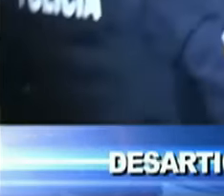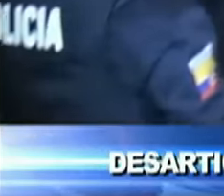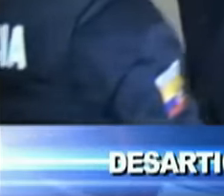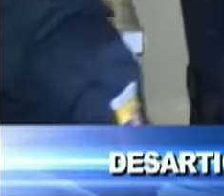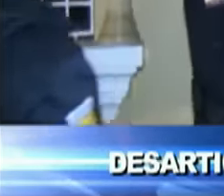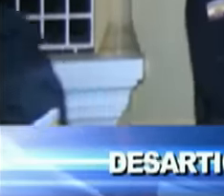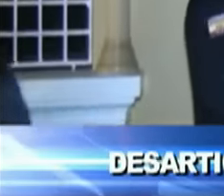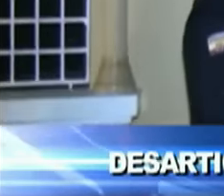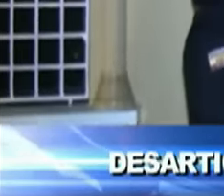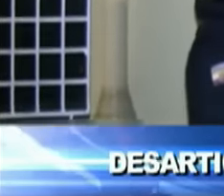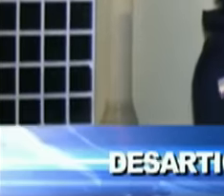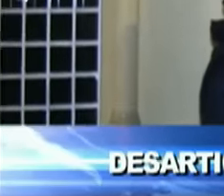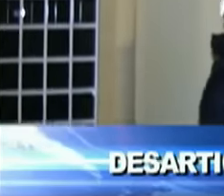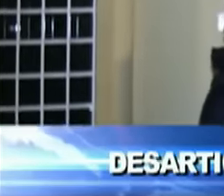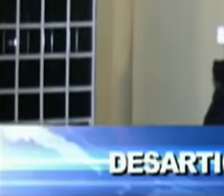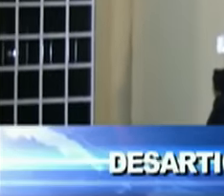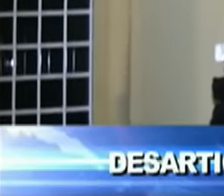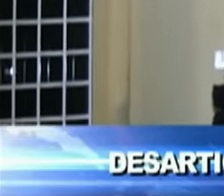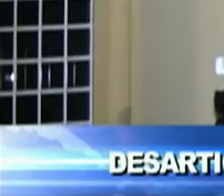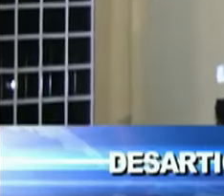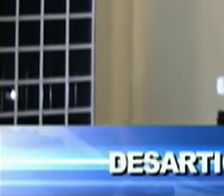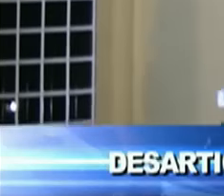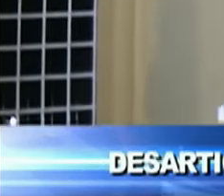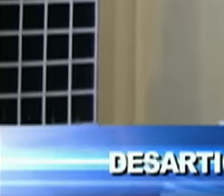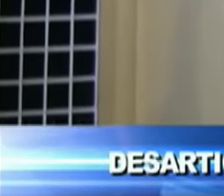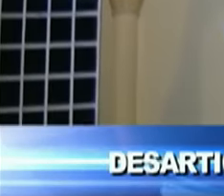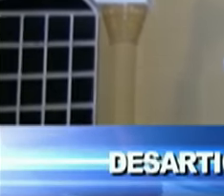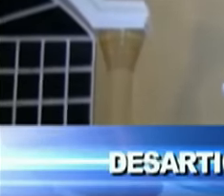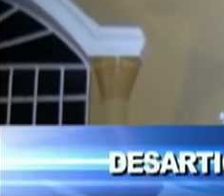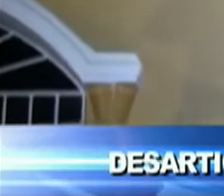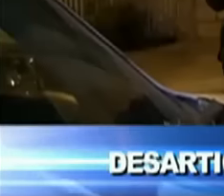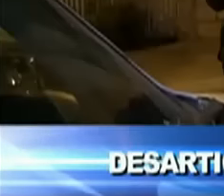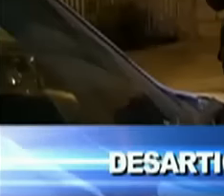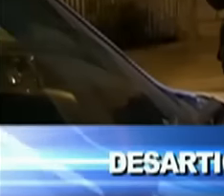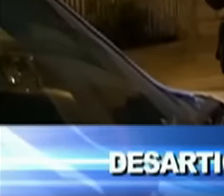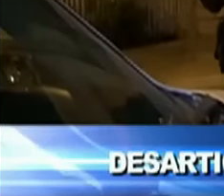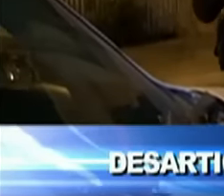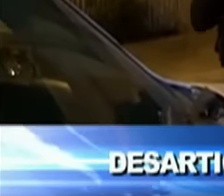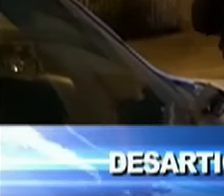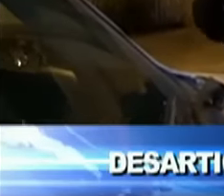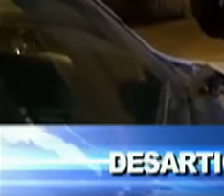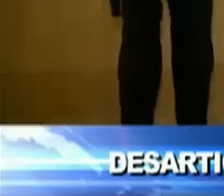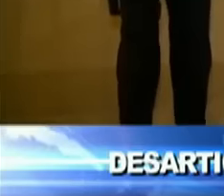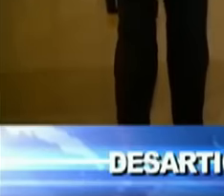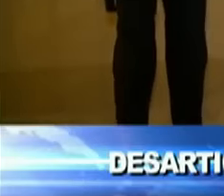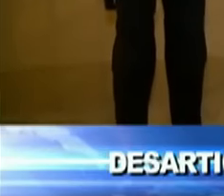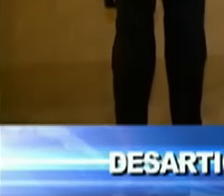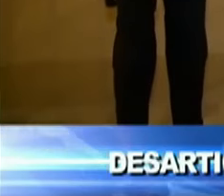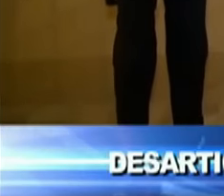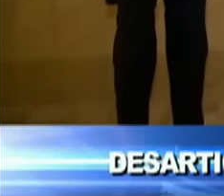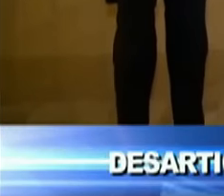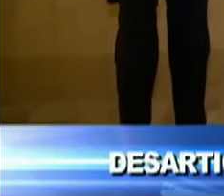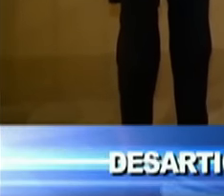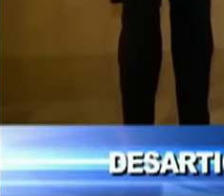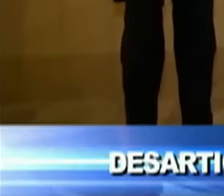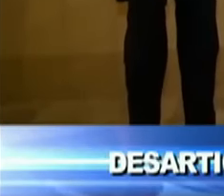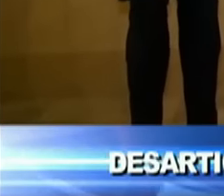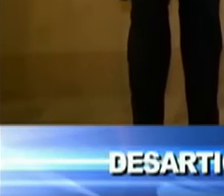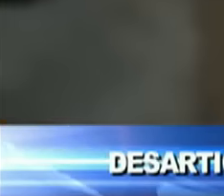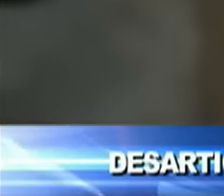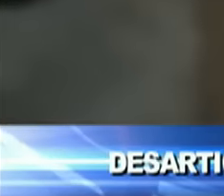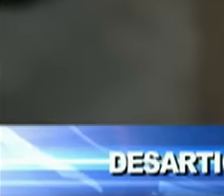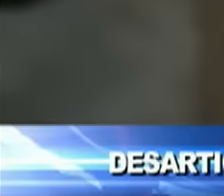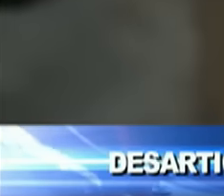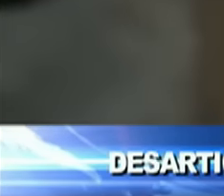Policía desarticuló una presunta banda que se dedicaba a la pornografía infantil en Machala, provincia de El Oro.